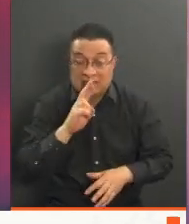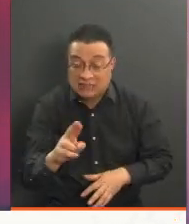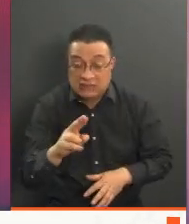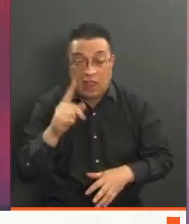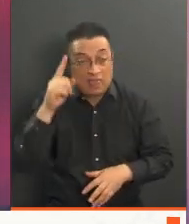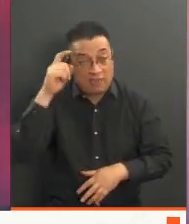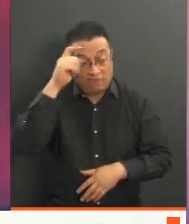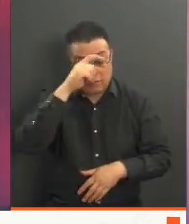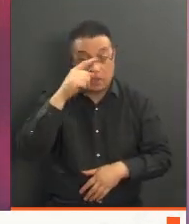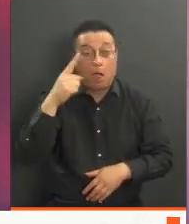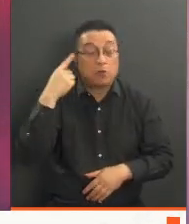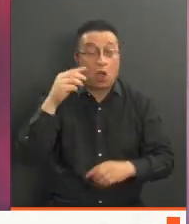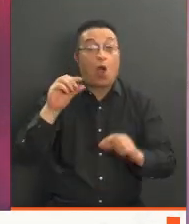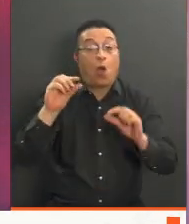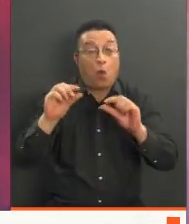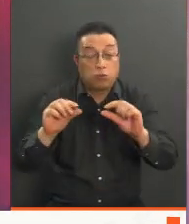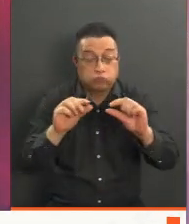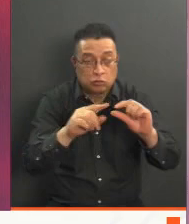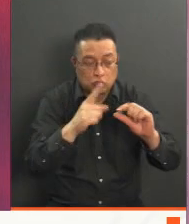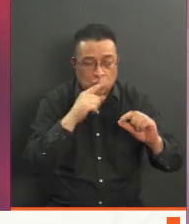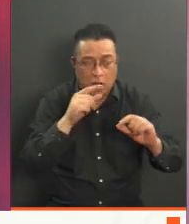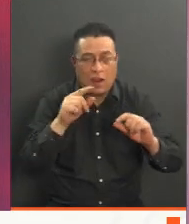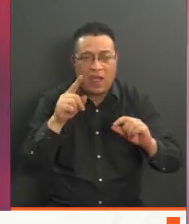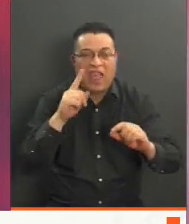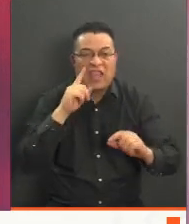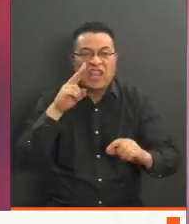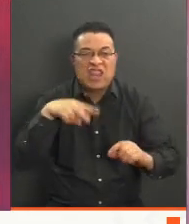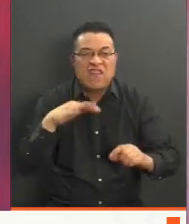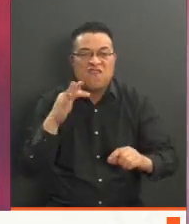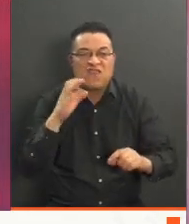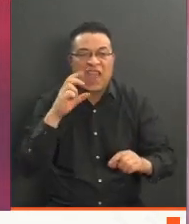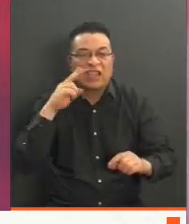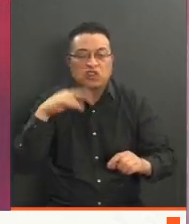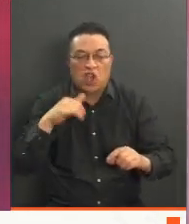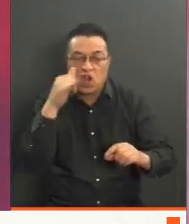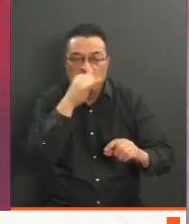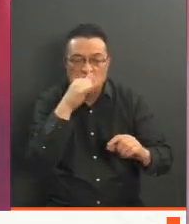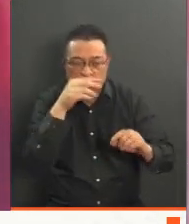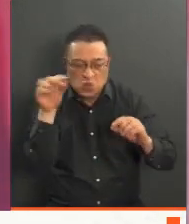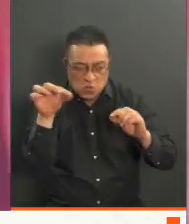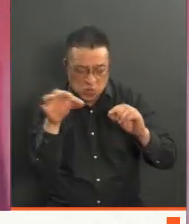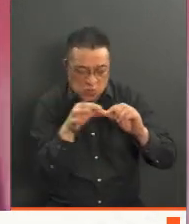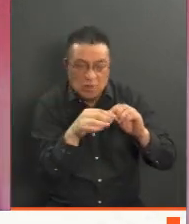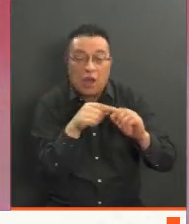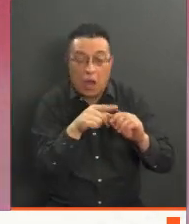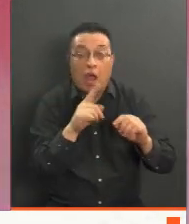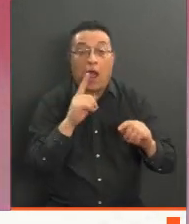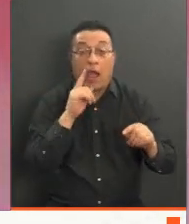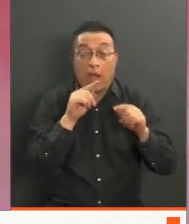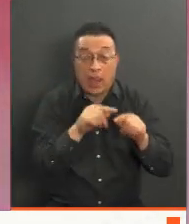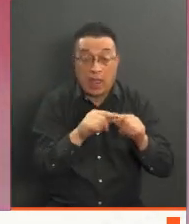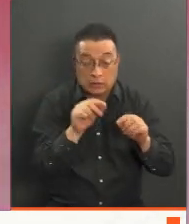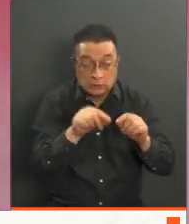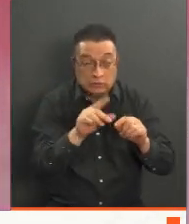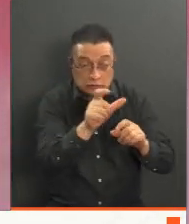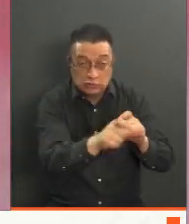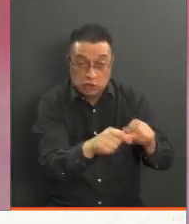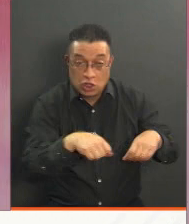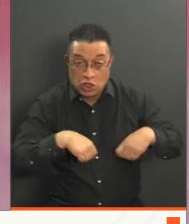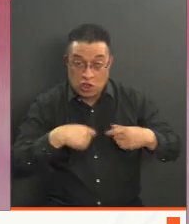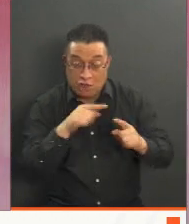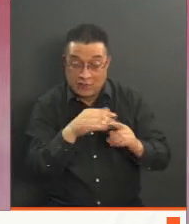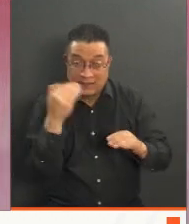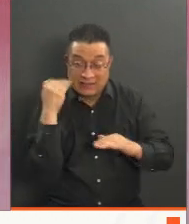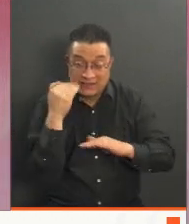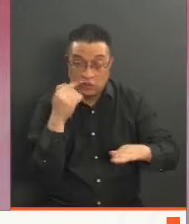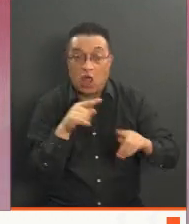de los pocos agentes infecciosos aislados claramente en estos casos, en estos menores, está